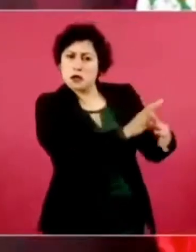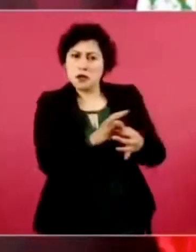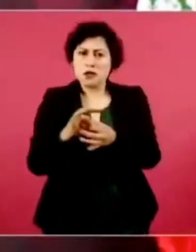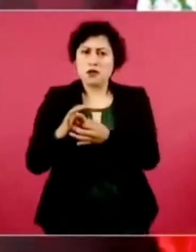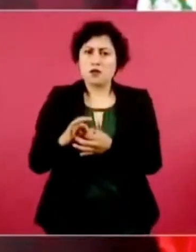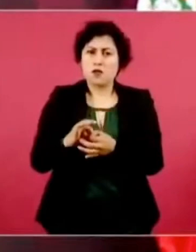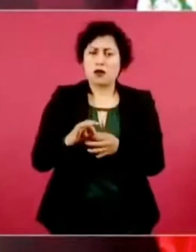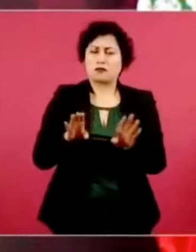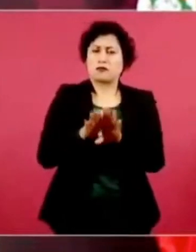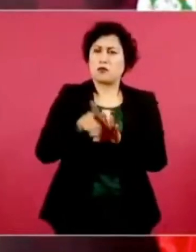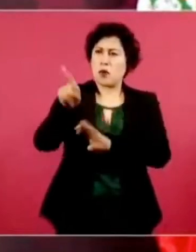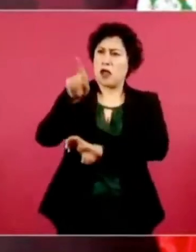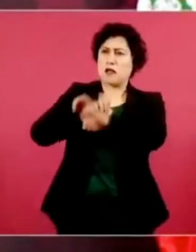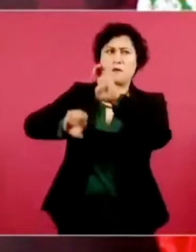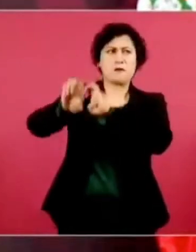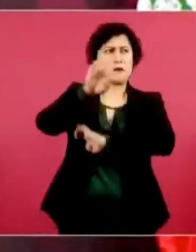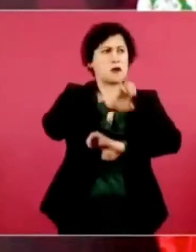Cárcens.